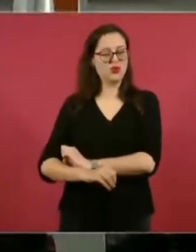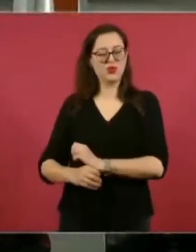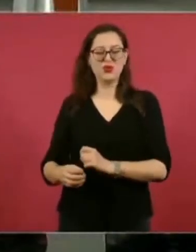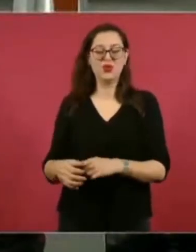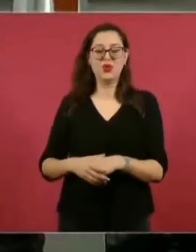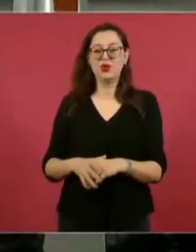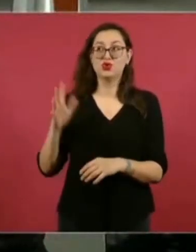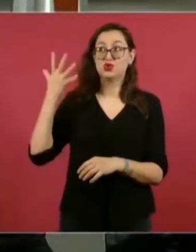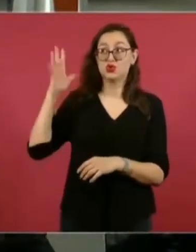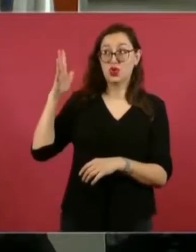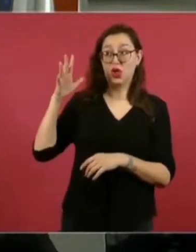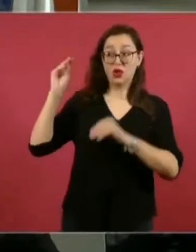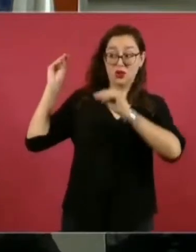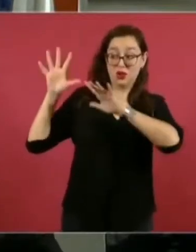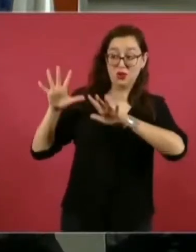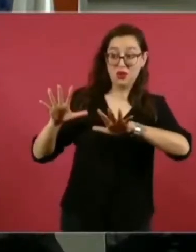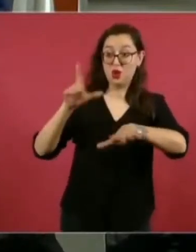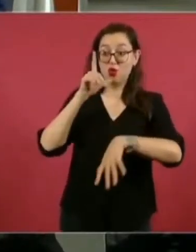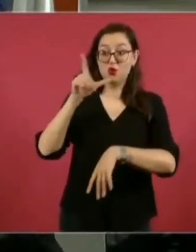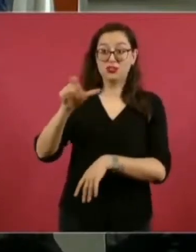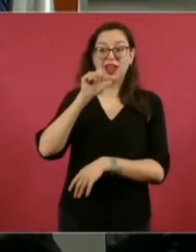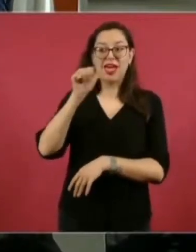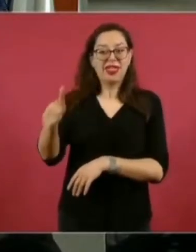los soles que no alumbran, pero bueno,